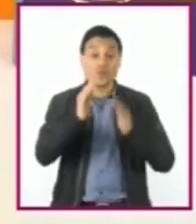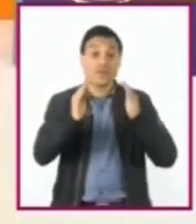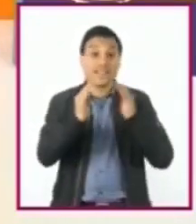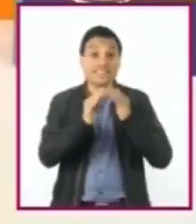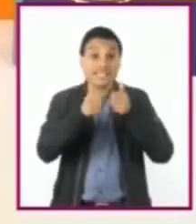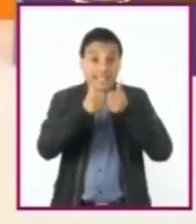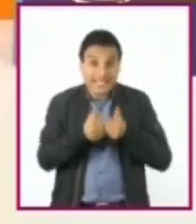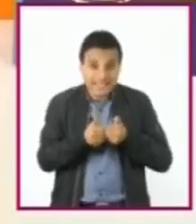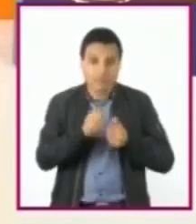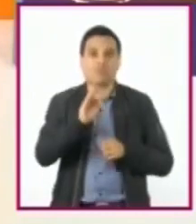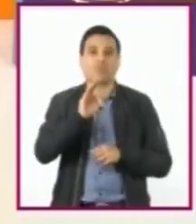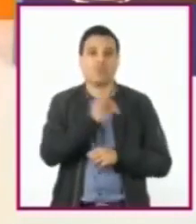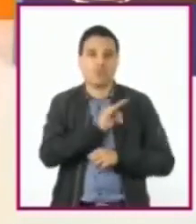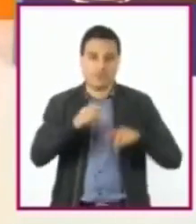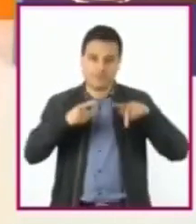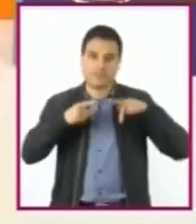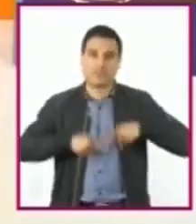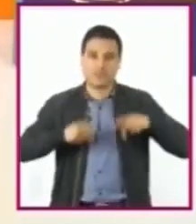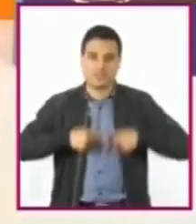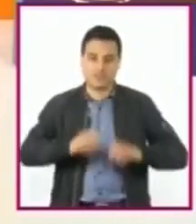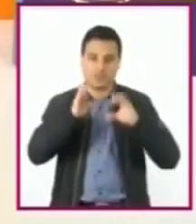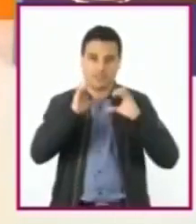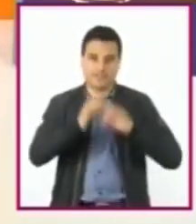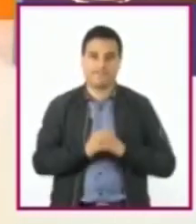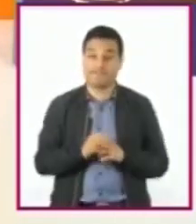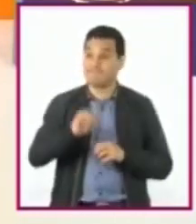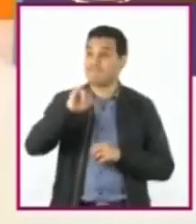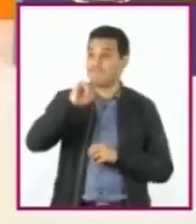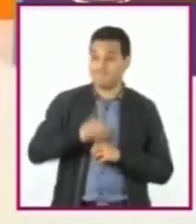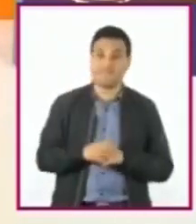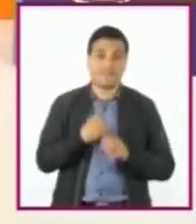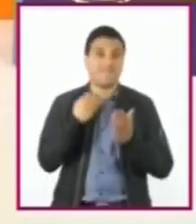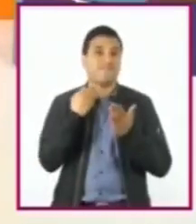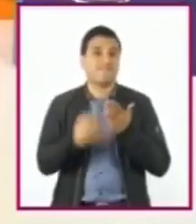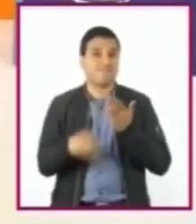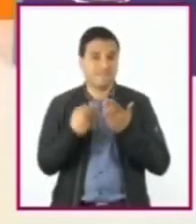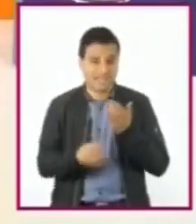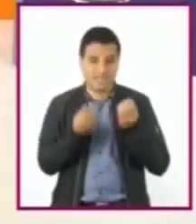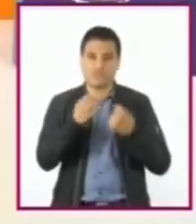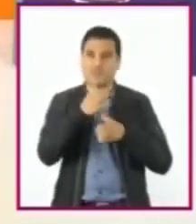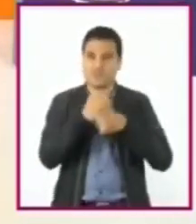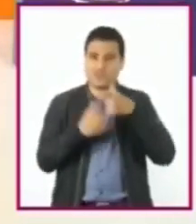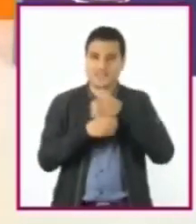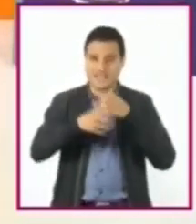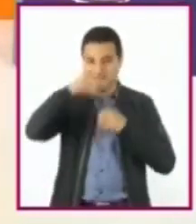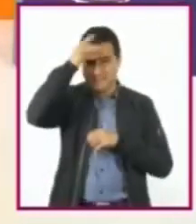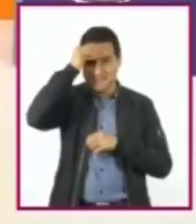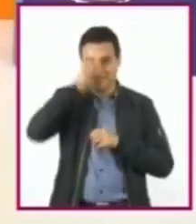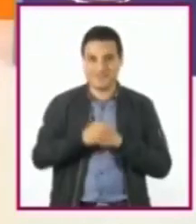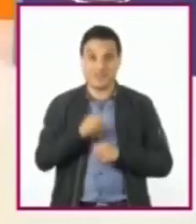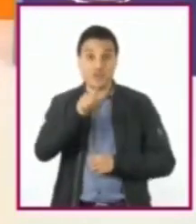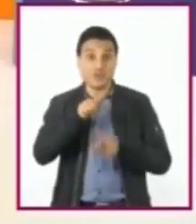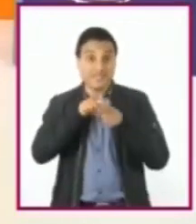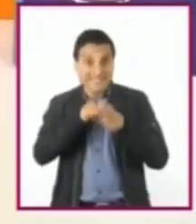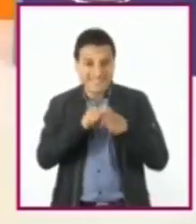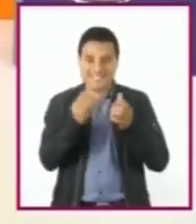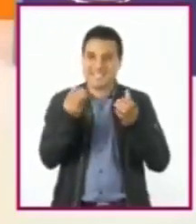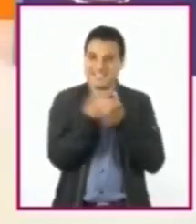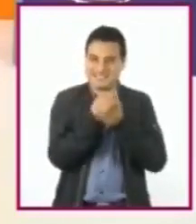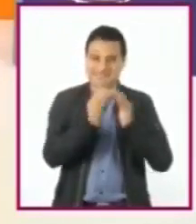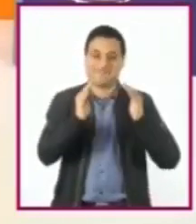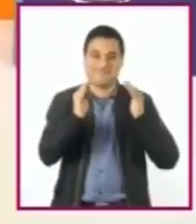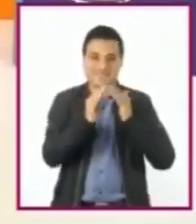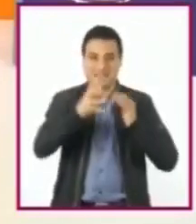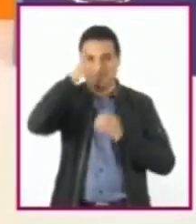casa, cuidamos a México. Así es, aún nos falta mucho por descubrir. Los invitamos a seguir viendo Aprende